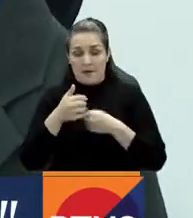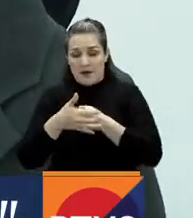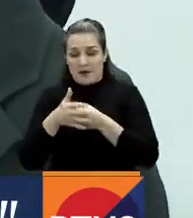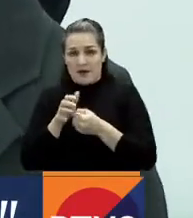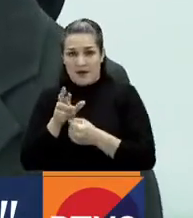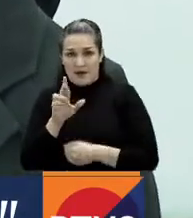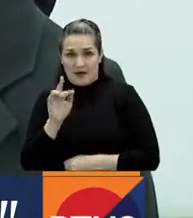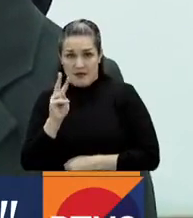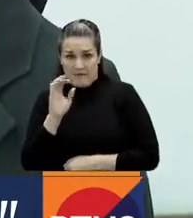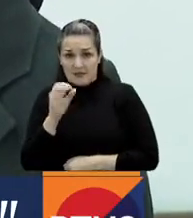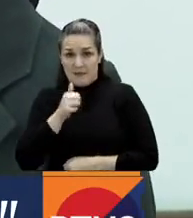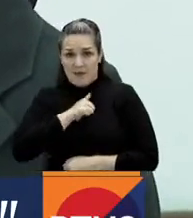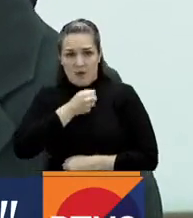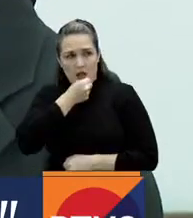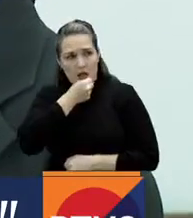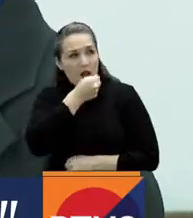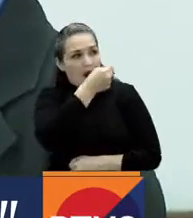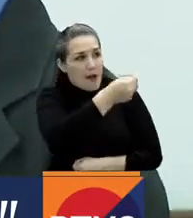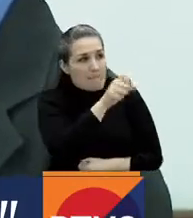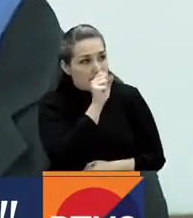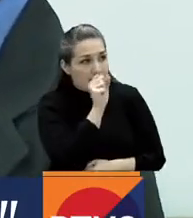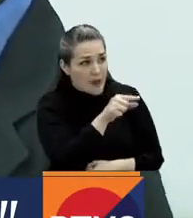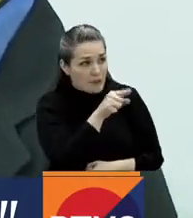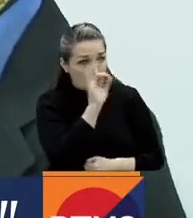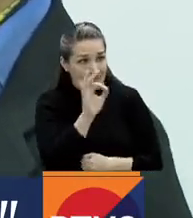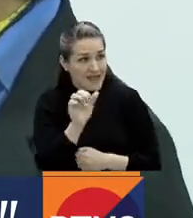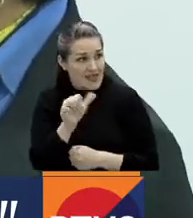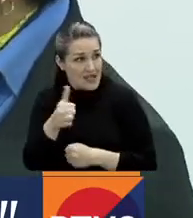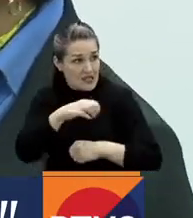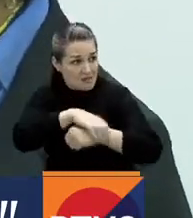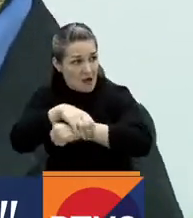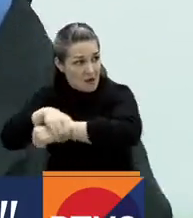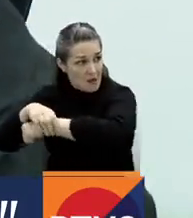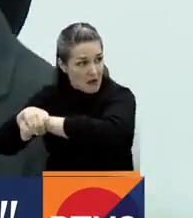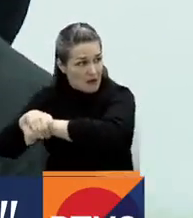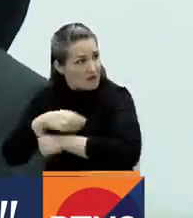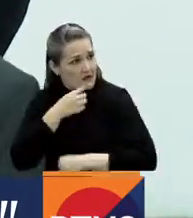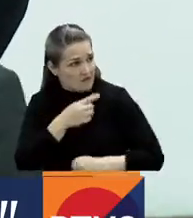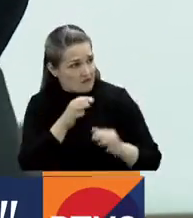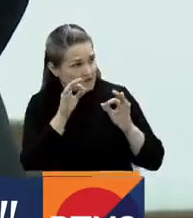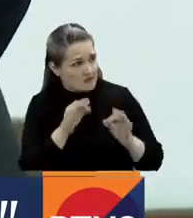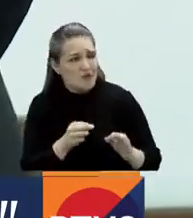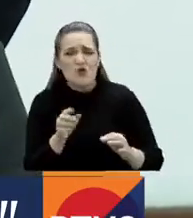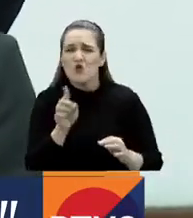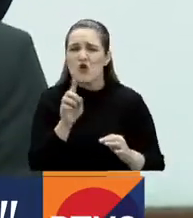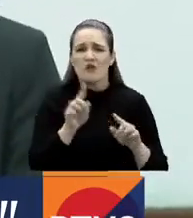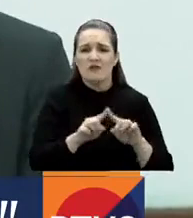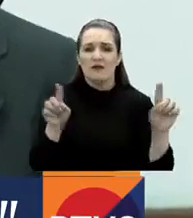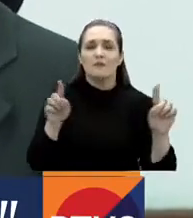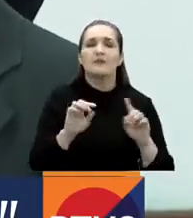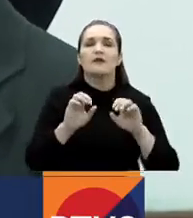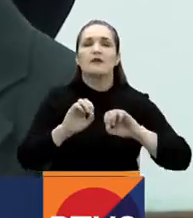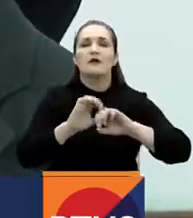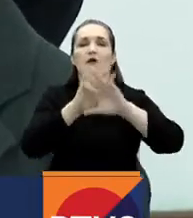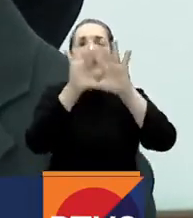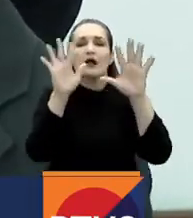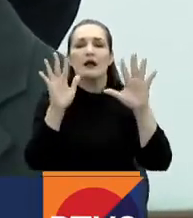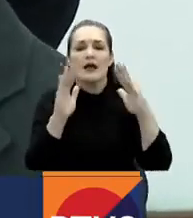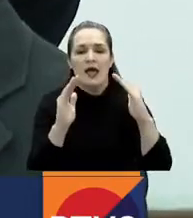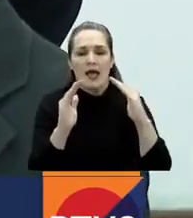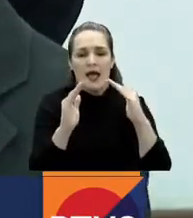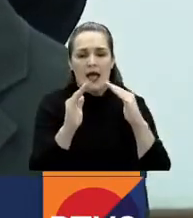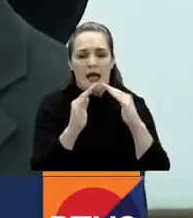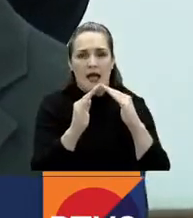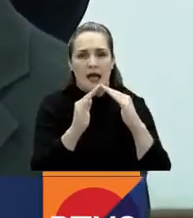la presentación de las 10 capturas de los maracuchos dijo que los homicidios pertenecen a otra modalidad Yo quiero aclarar Aquí no hay ninguna